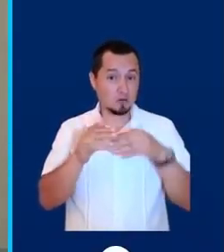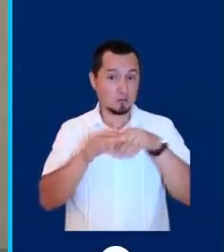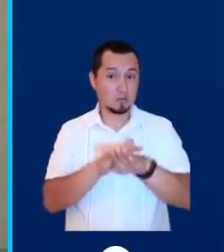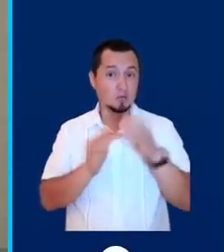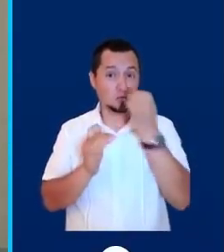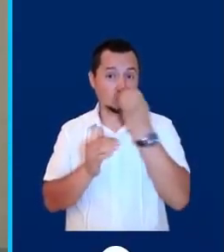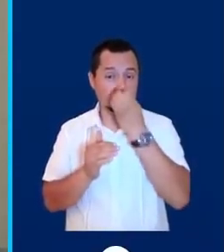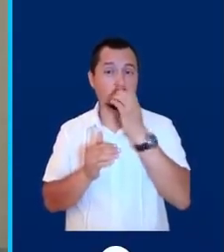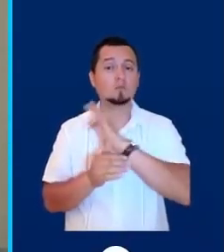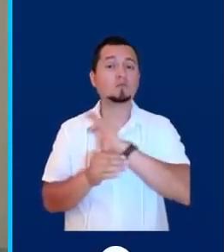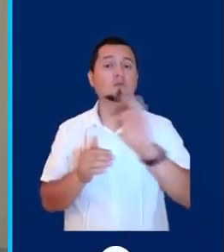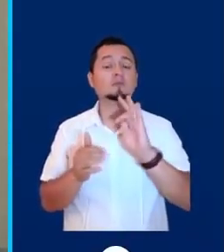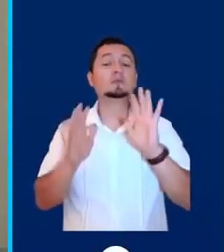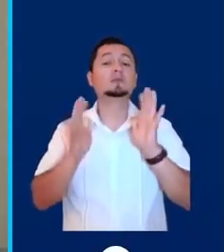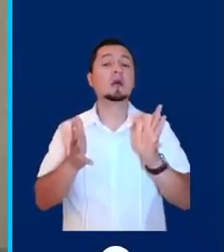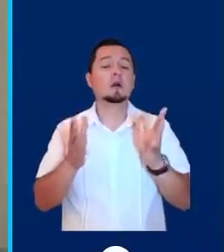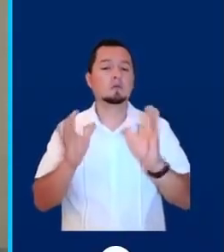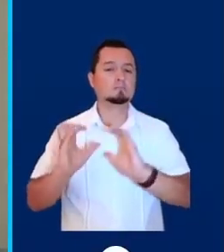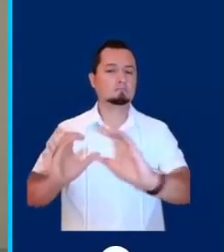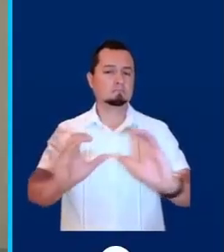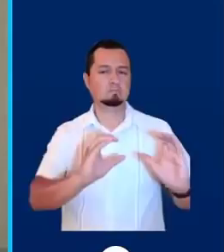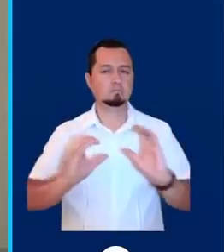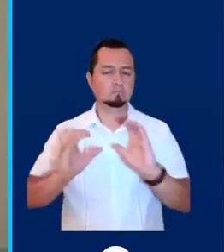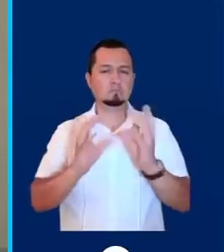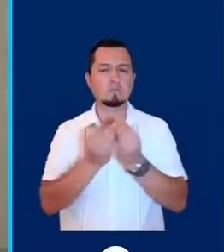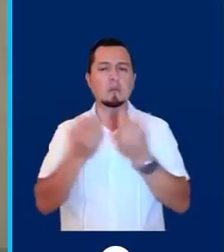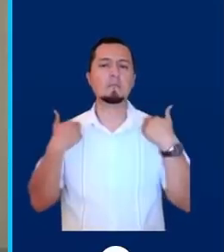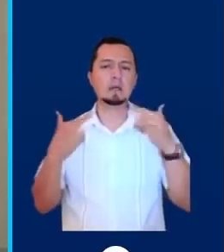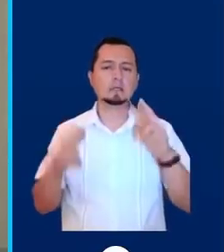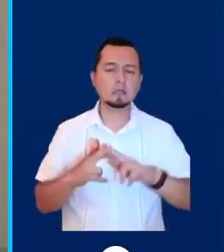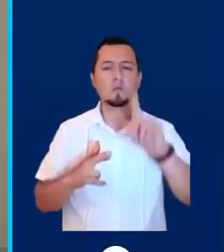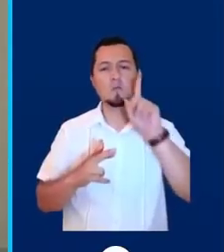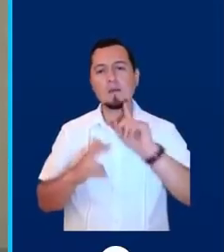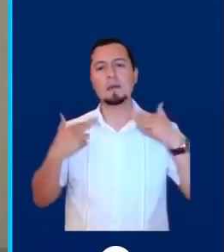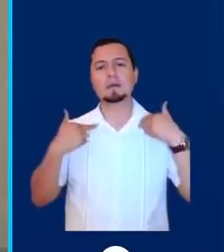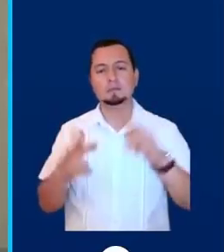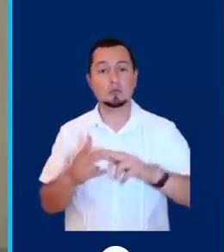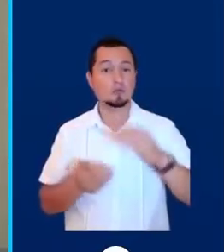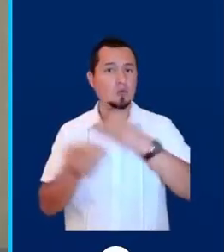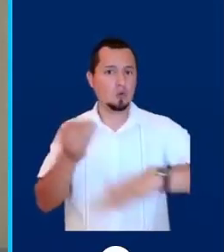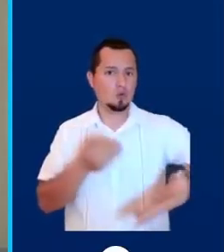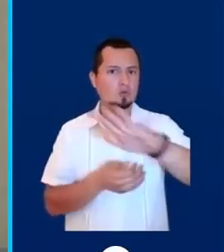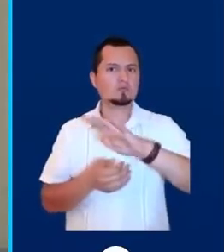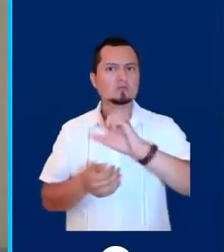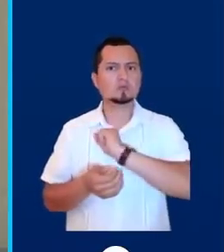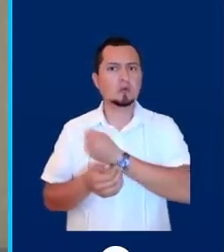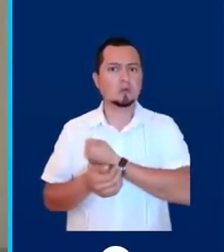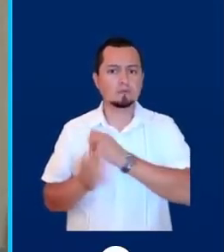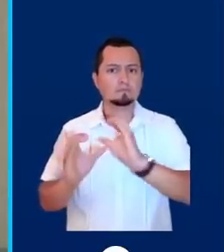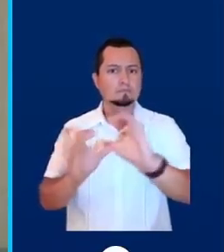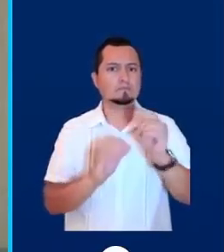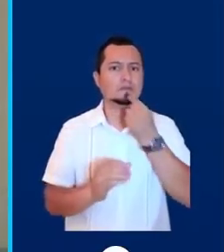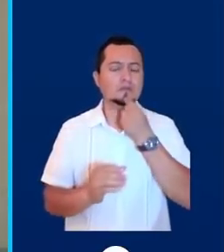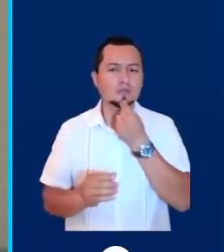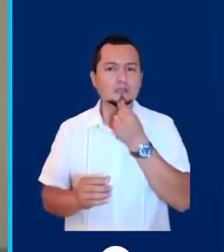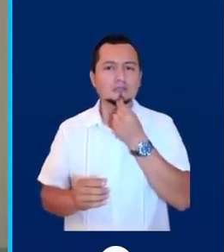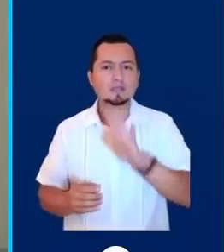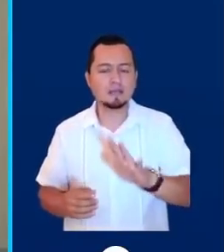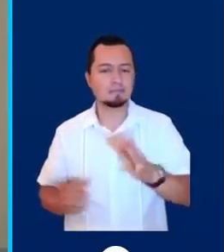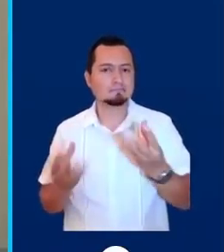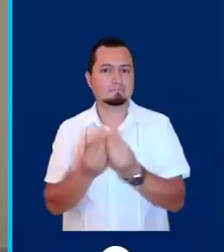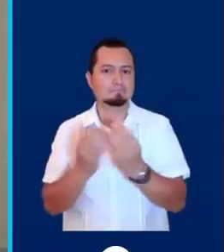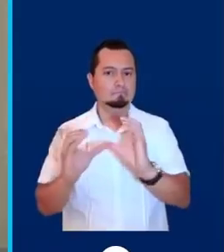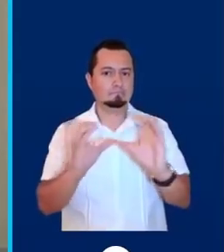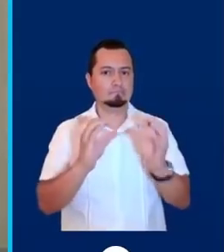clases podamos cuidar la salud de las maestras y los maestros de Jalisco y, por supuesto, la salud de nuestras niñas y niños.